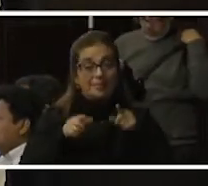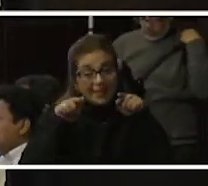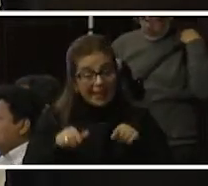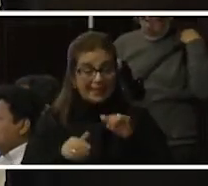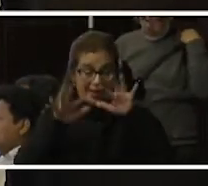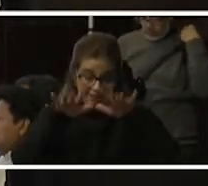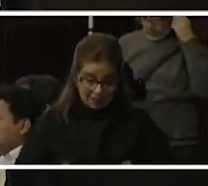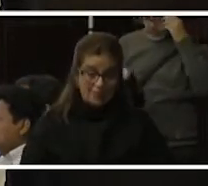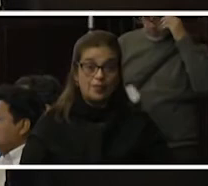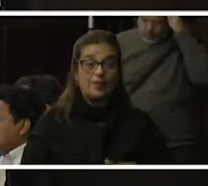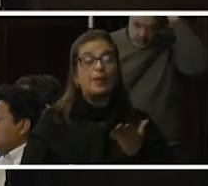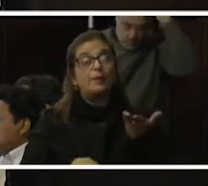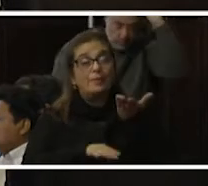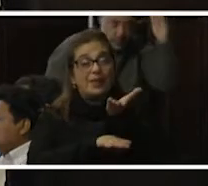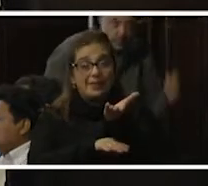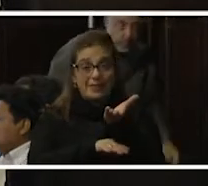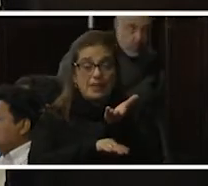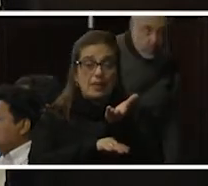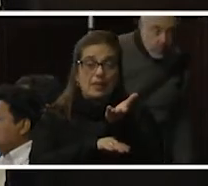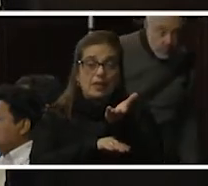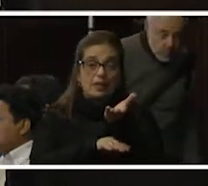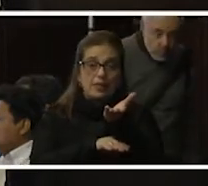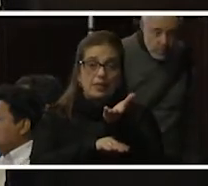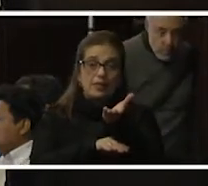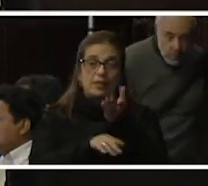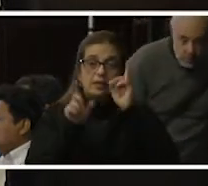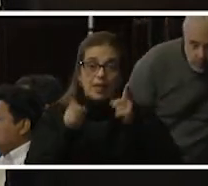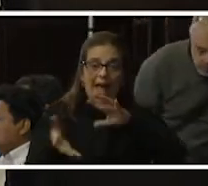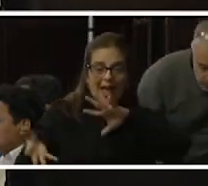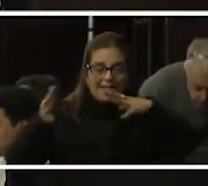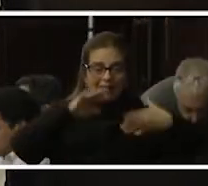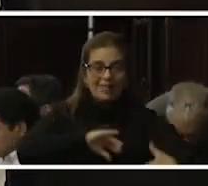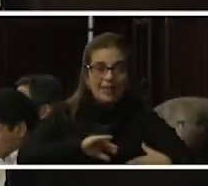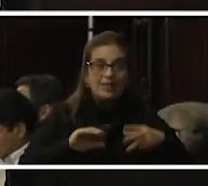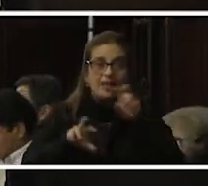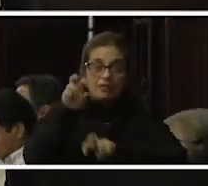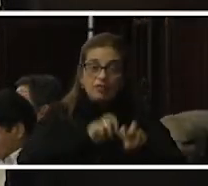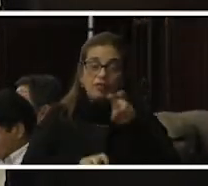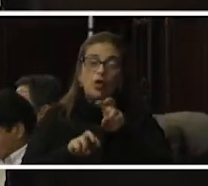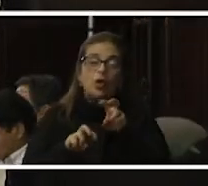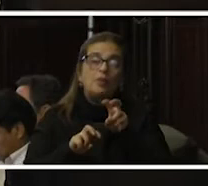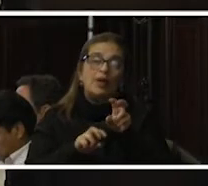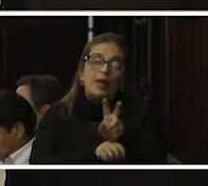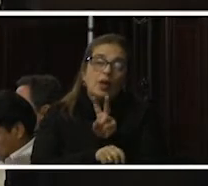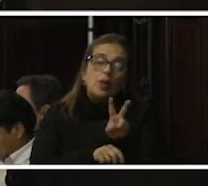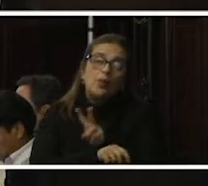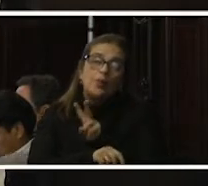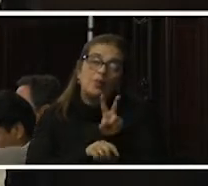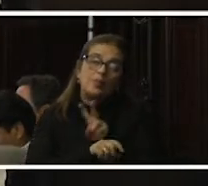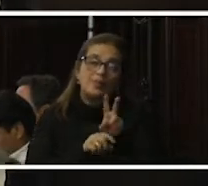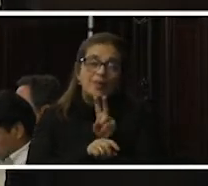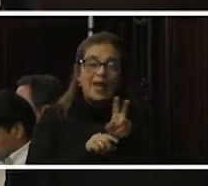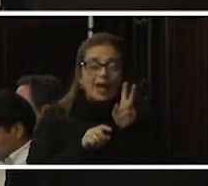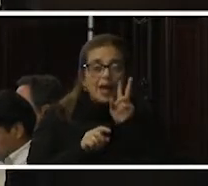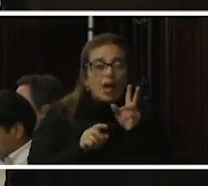informe peticionario, que los adapten medidas de reservas para atender a las